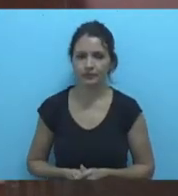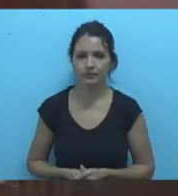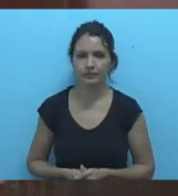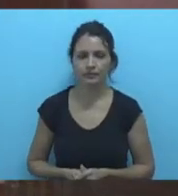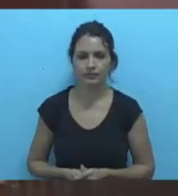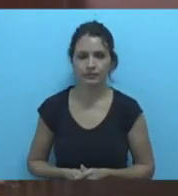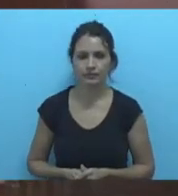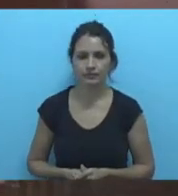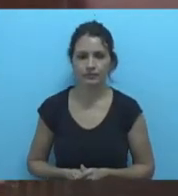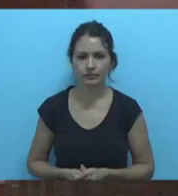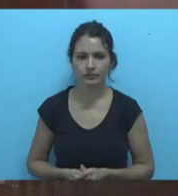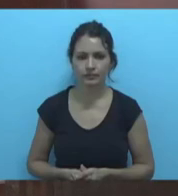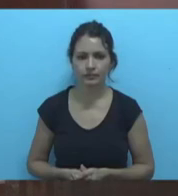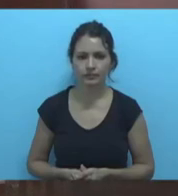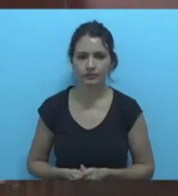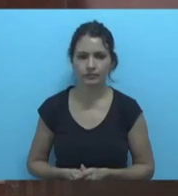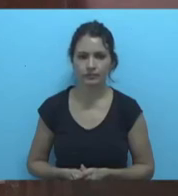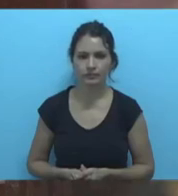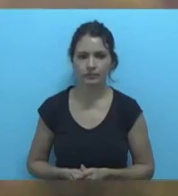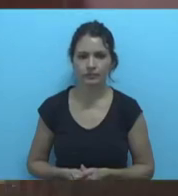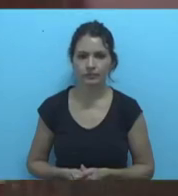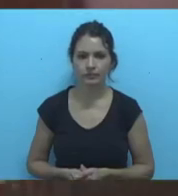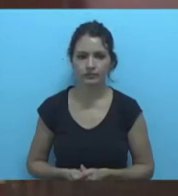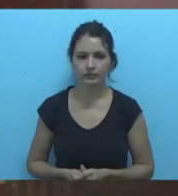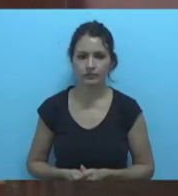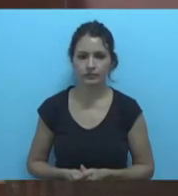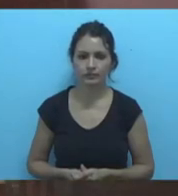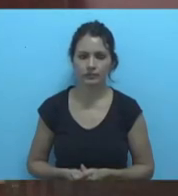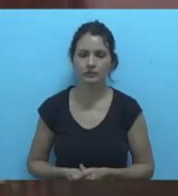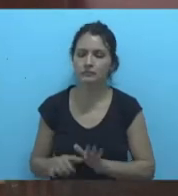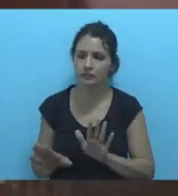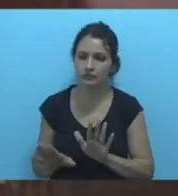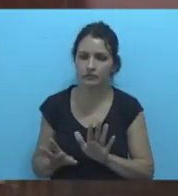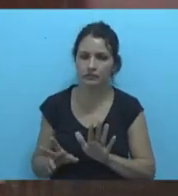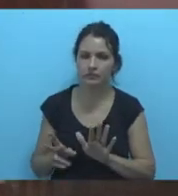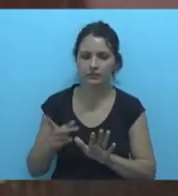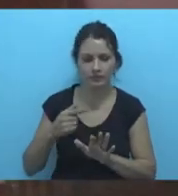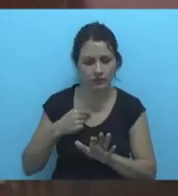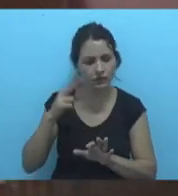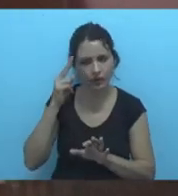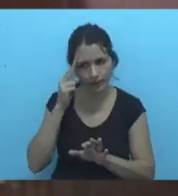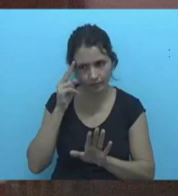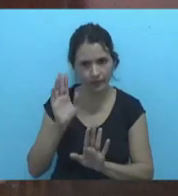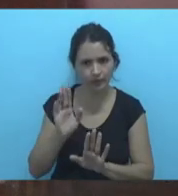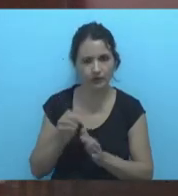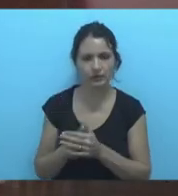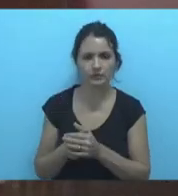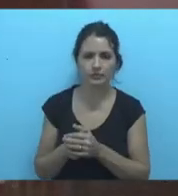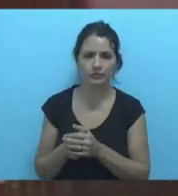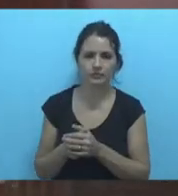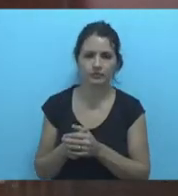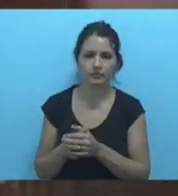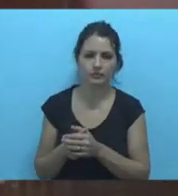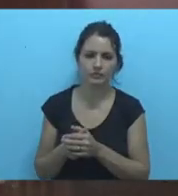además, digamos, nosotros hemos sido muy respetuosos de lo que se dice, cuando a veces lo que se dice inclusive no tiene ni siquiera fundamentación